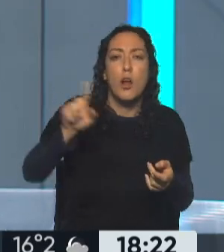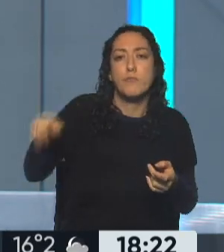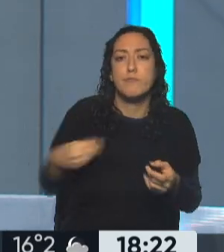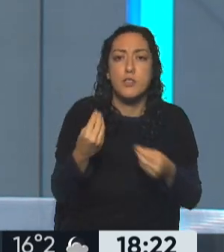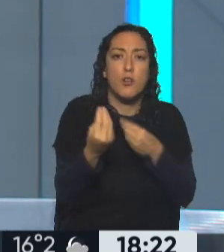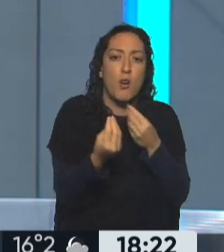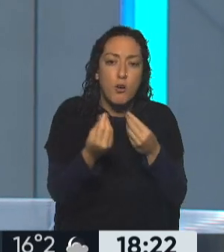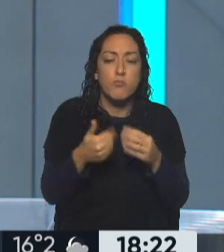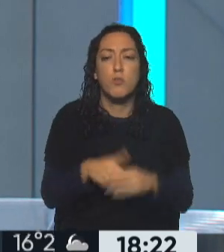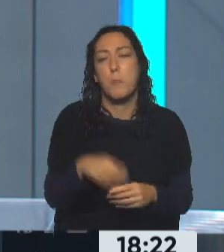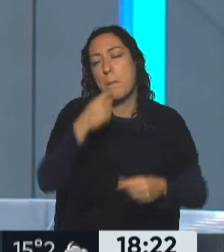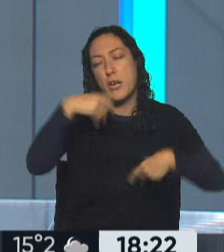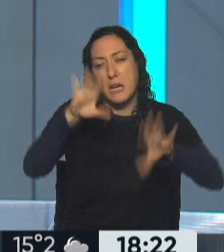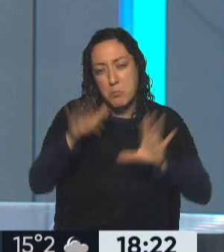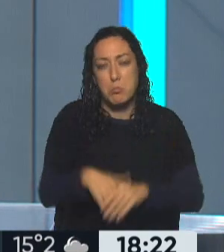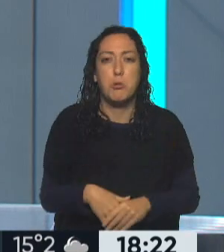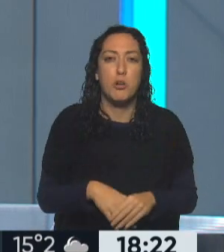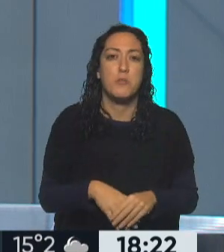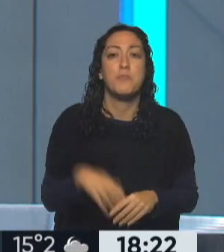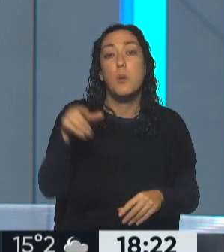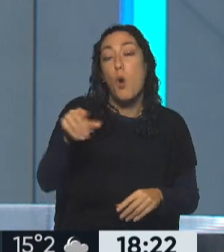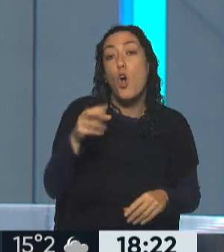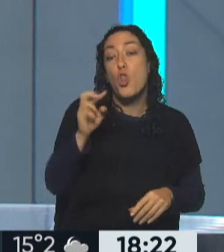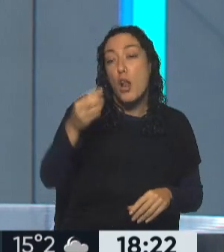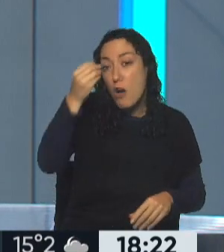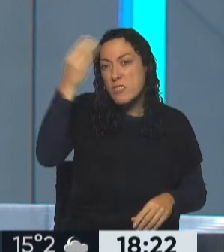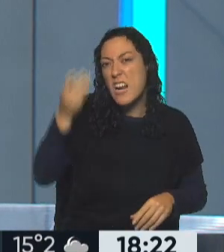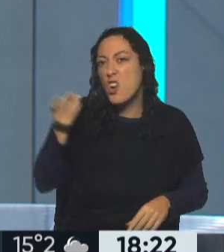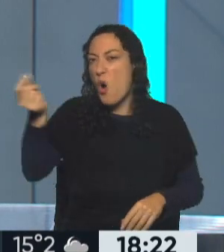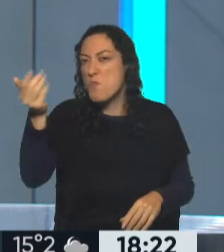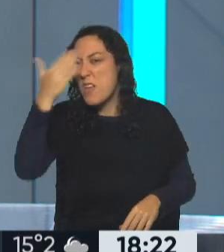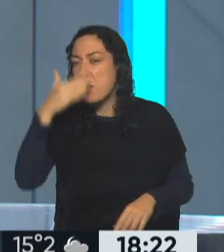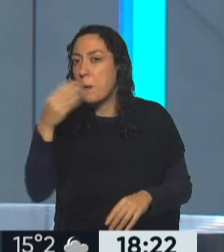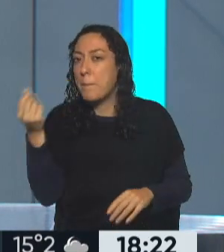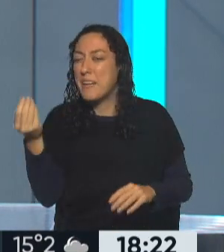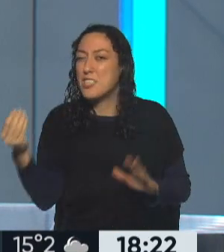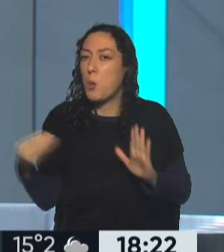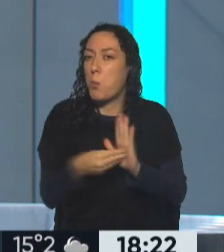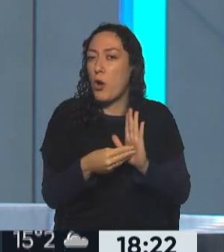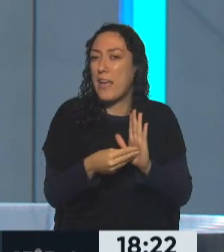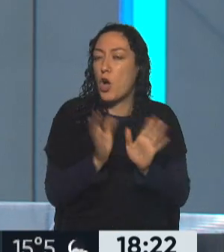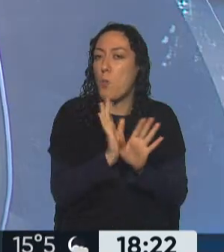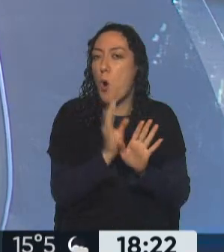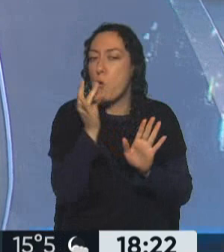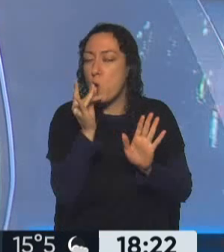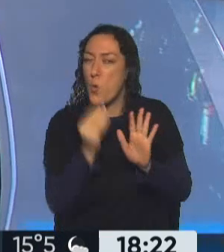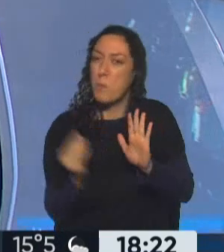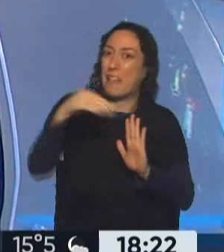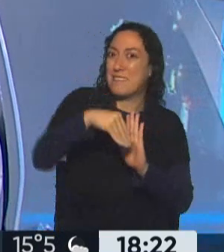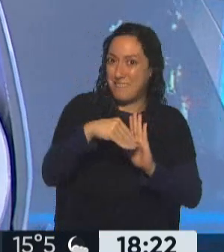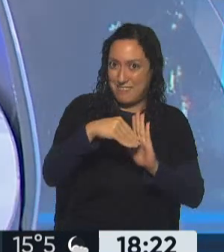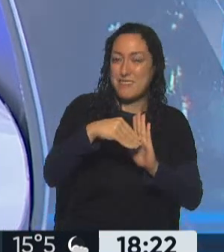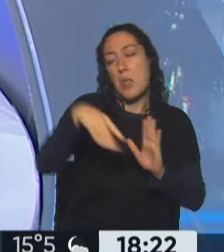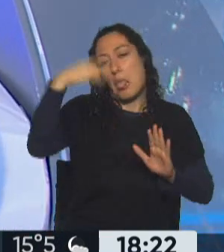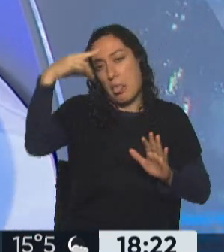dólar, por ejemplo. Sí. Una típica. Compras con el dólar oficial y después cuando le pones precio, le pones precio en función del dólar. Claro, claro. Bueno, ahí te inventé